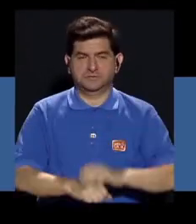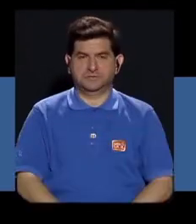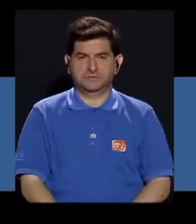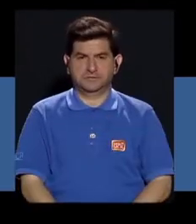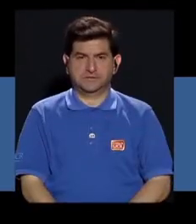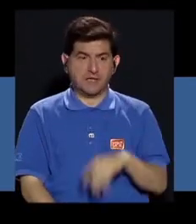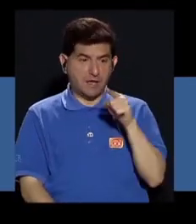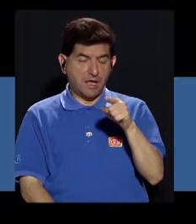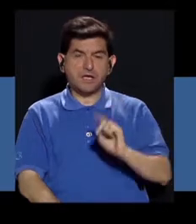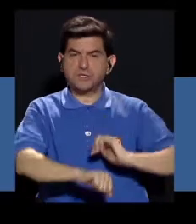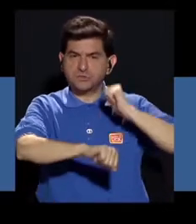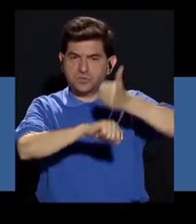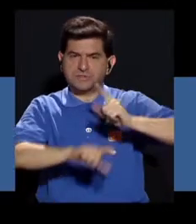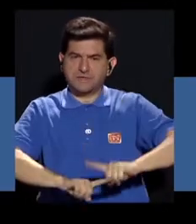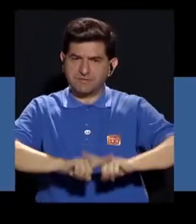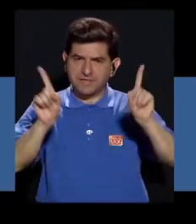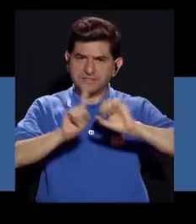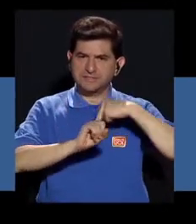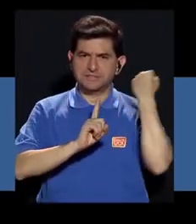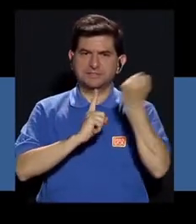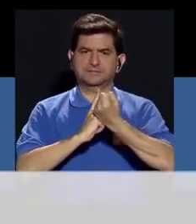la diferencia.